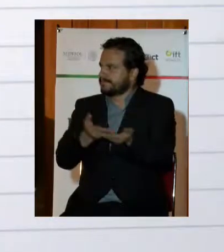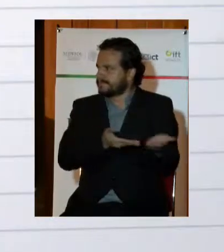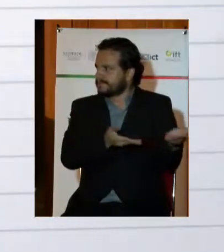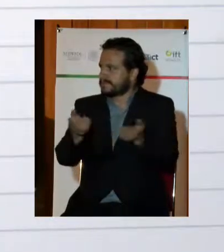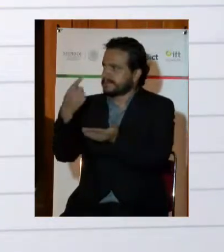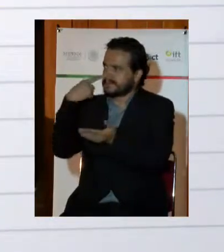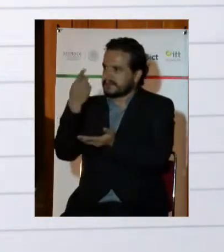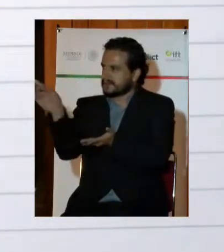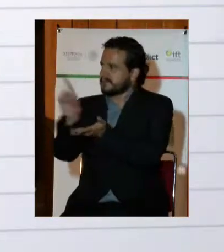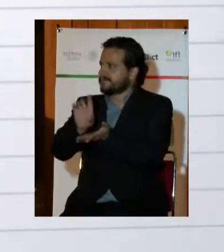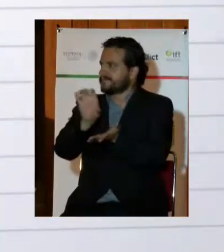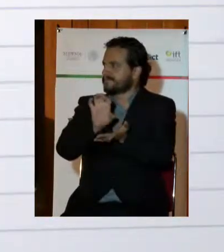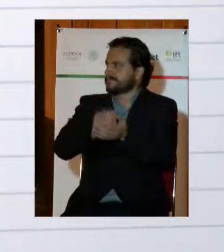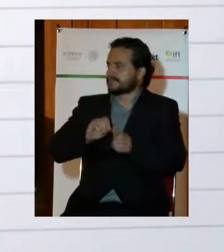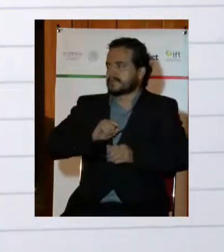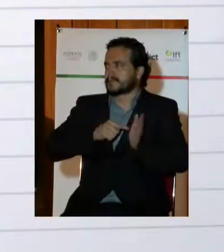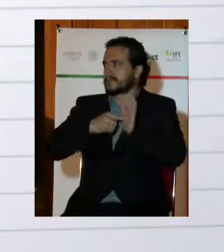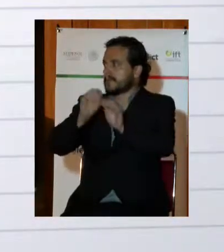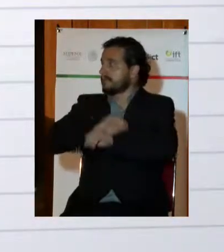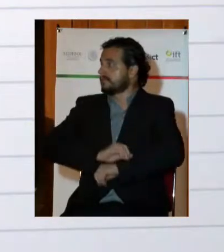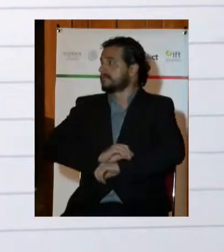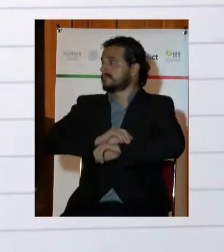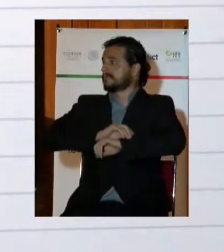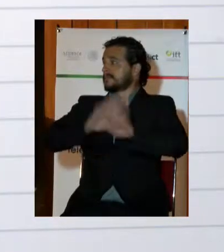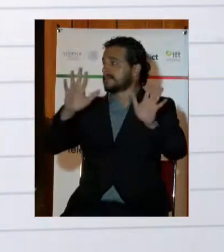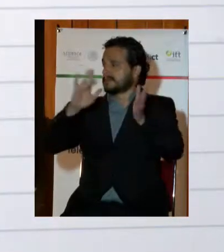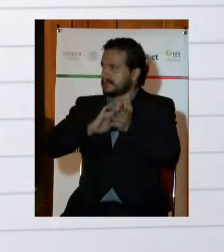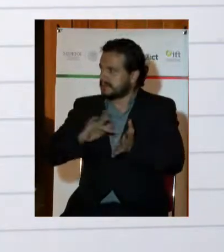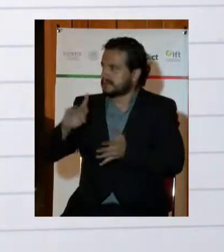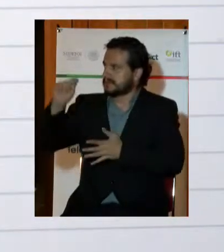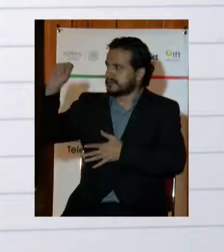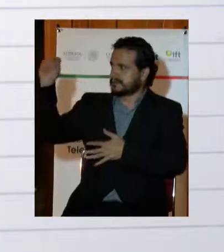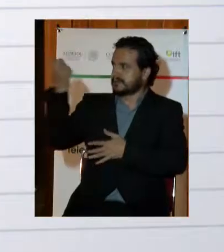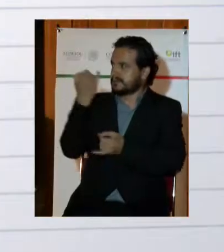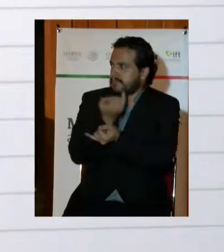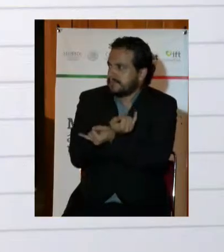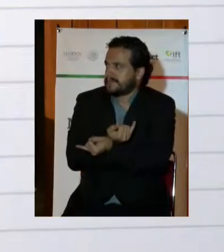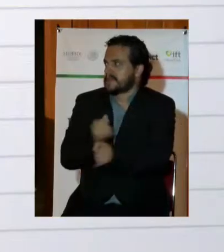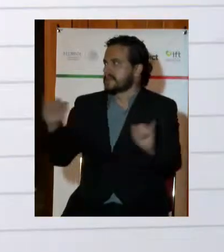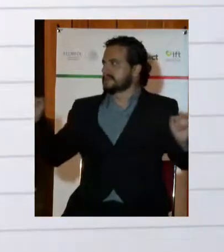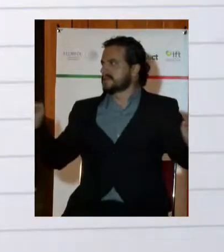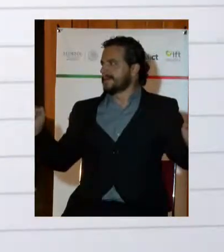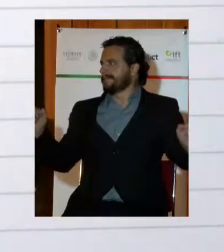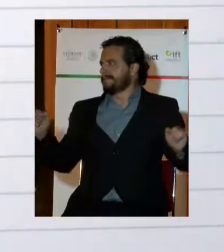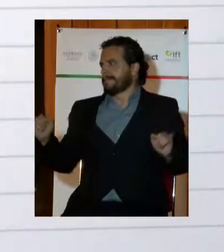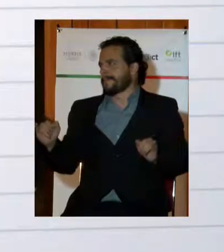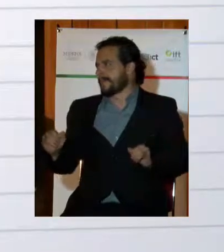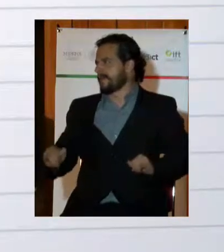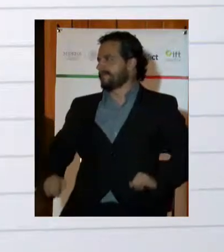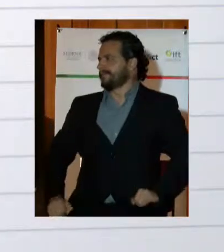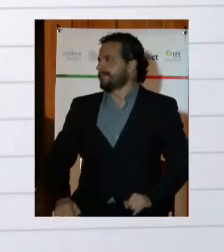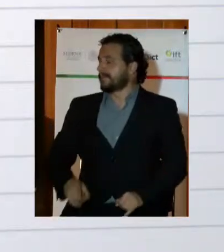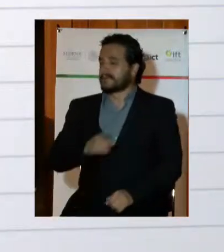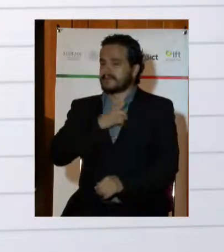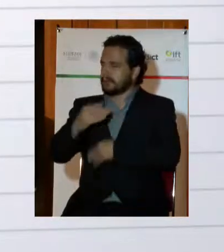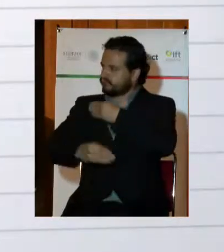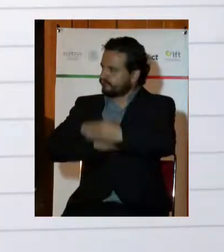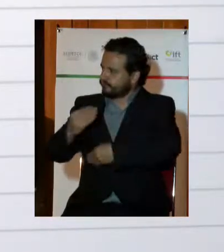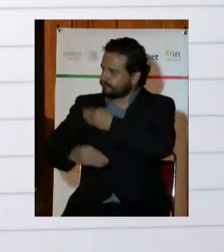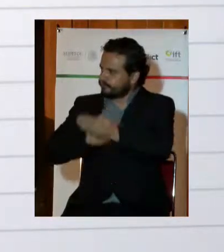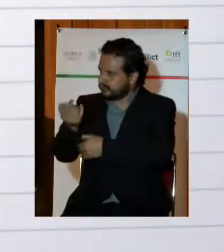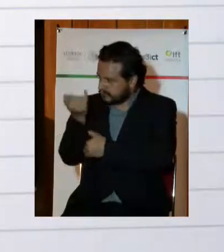pedir ayuda a nadie, ¿no? Y es un poco, yo creo que con los testimonios tanto de Ernesto como de Alicia como de Alejandro, pues habla más que todo lo